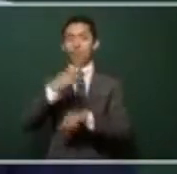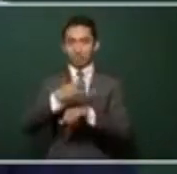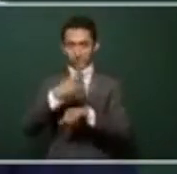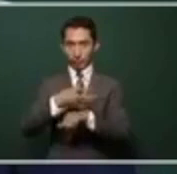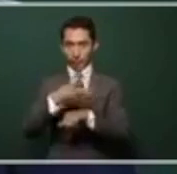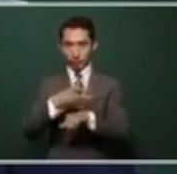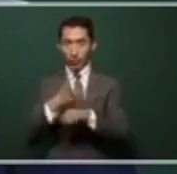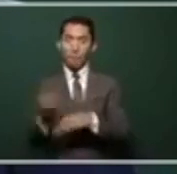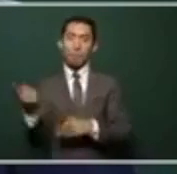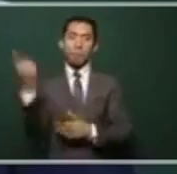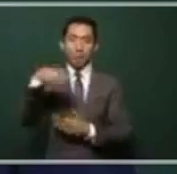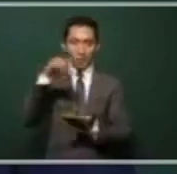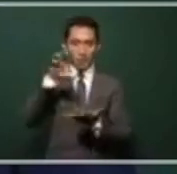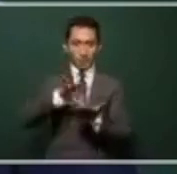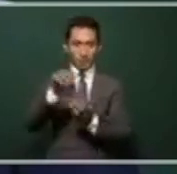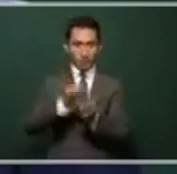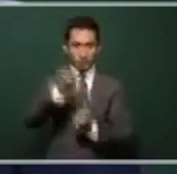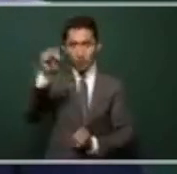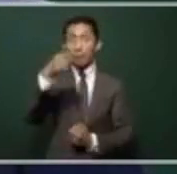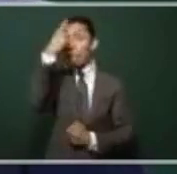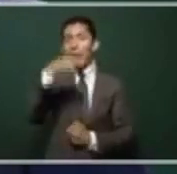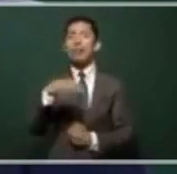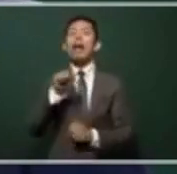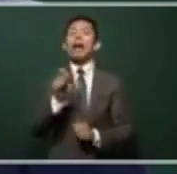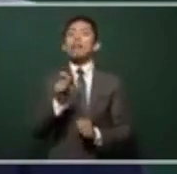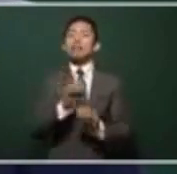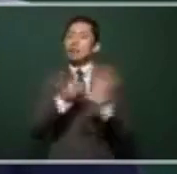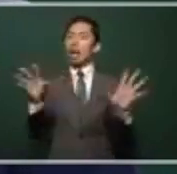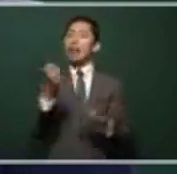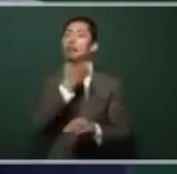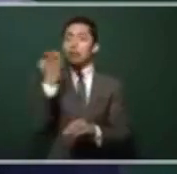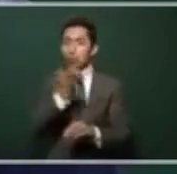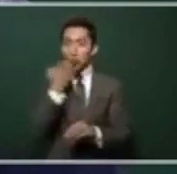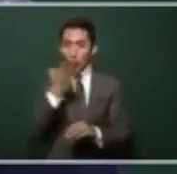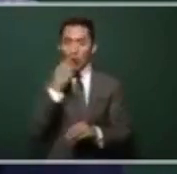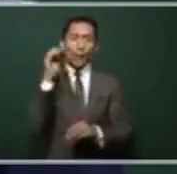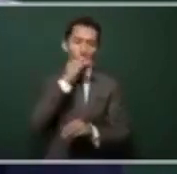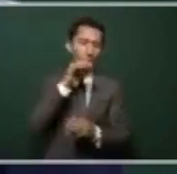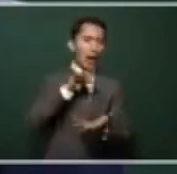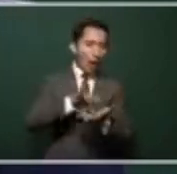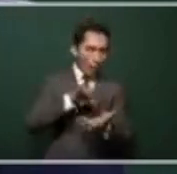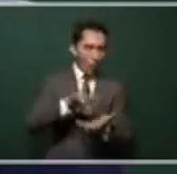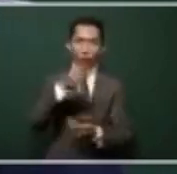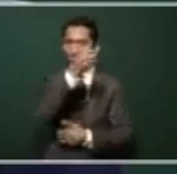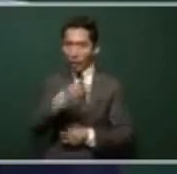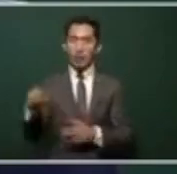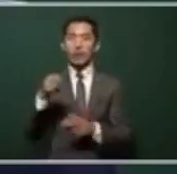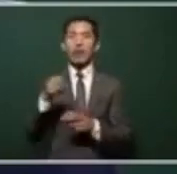educación tiene que ser gratuita, obligatoria, hasta el nivel superior,